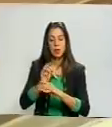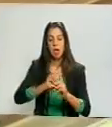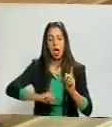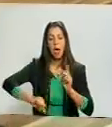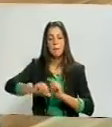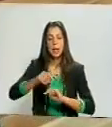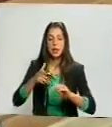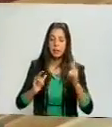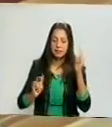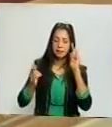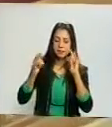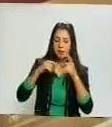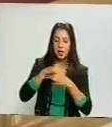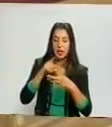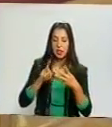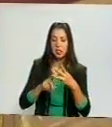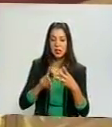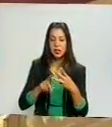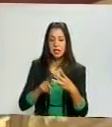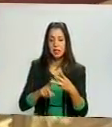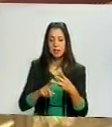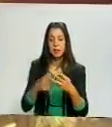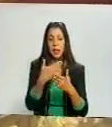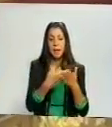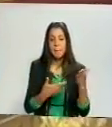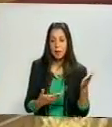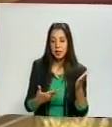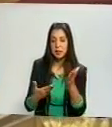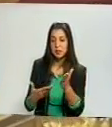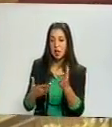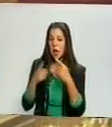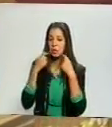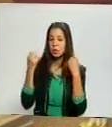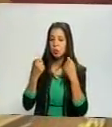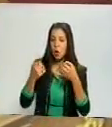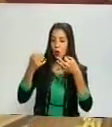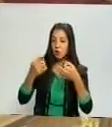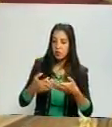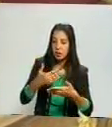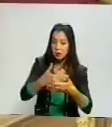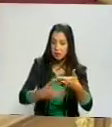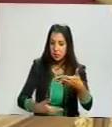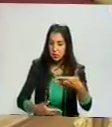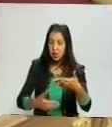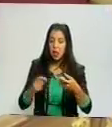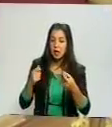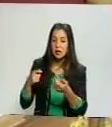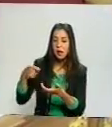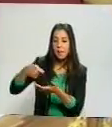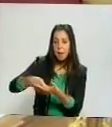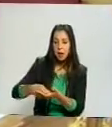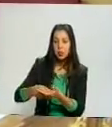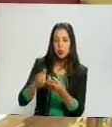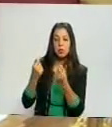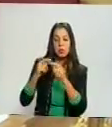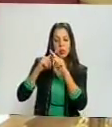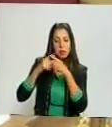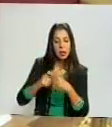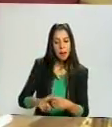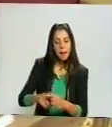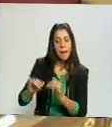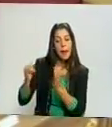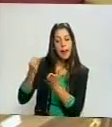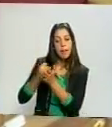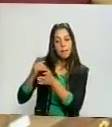ambiente. Tercero, presentar una declaración jurada anual de las inversiones efectuadas y el monto del impuesto que le